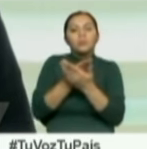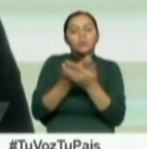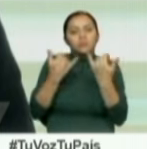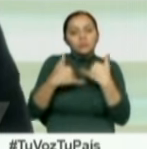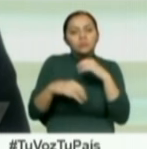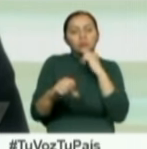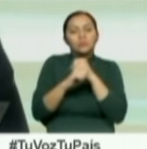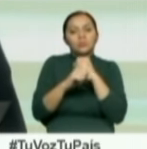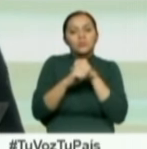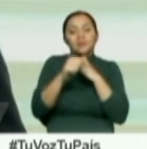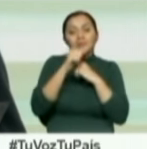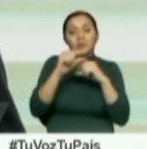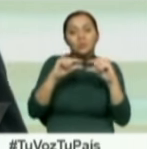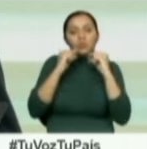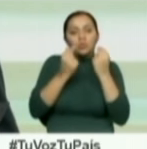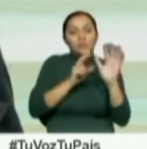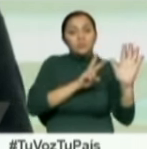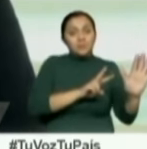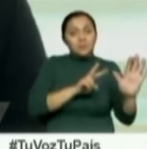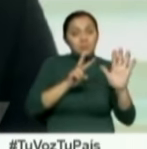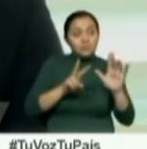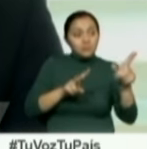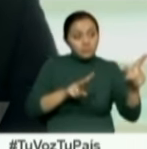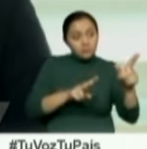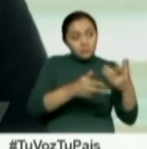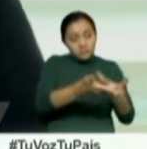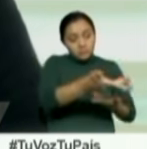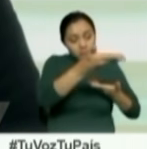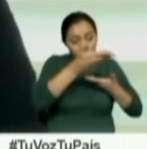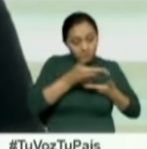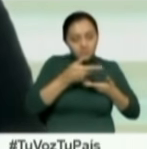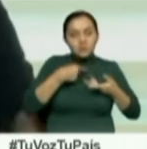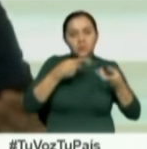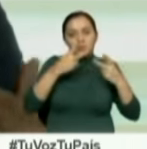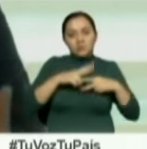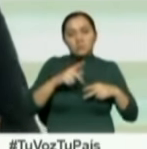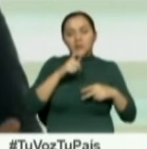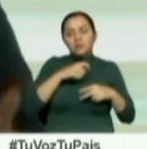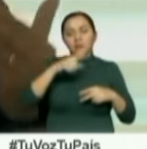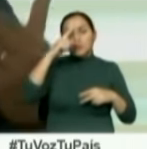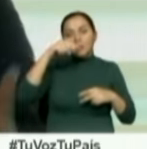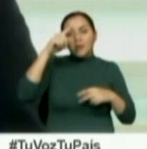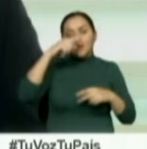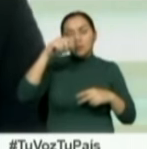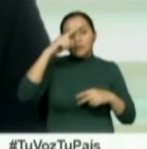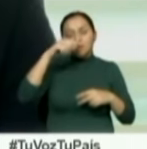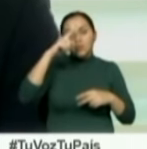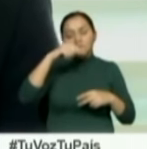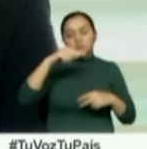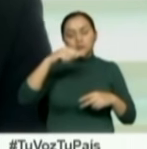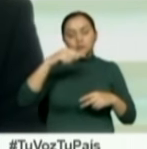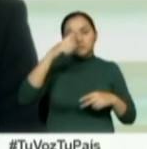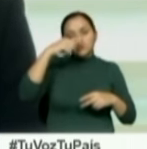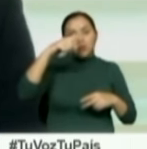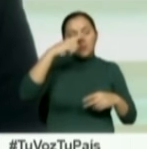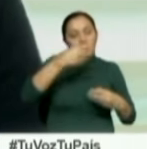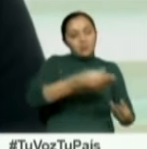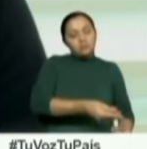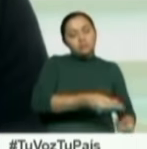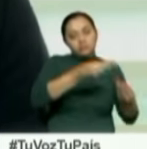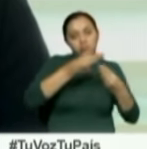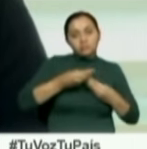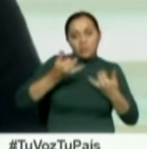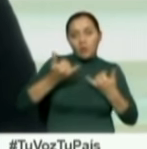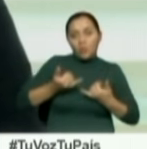trabajando el grupo de los 77 al mando de la República de Tailandia, que es del Reino de Tailandia, que es el que nos está pasando